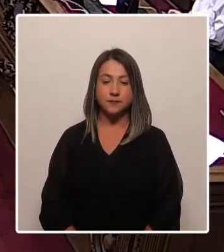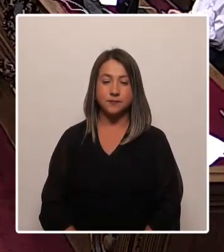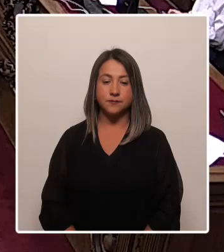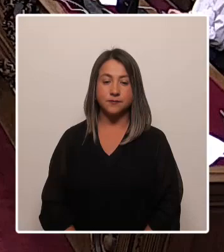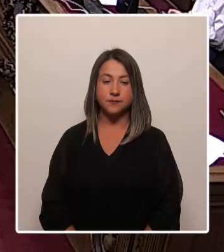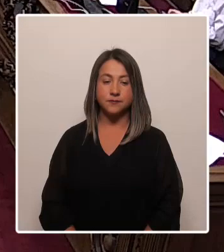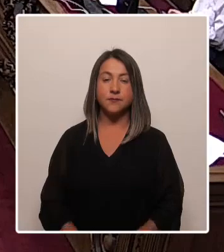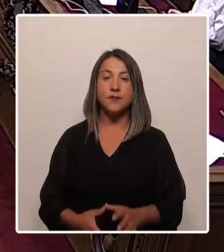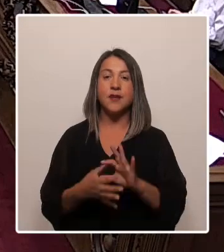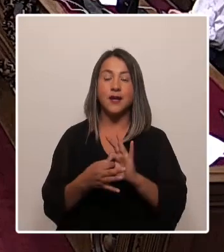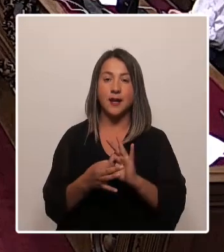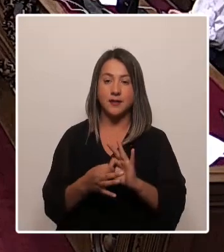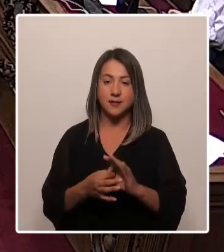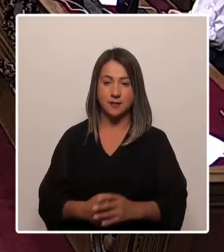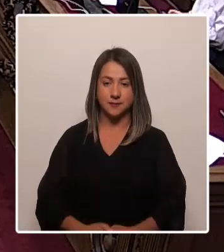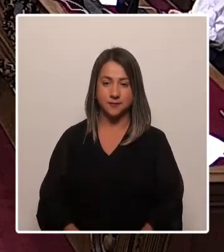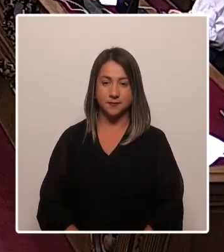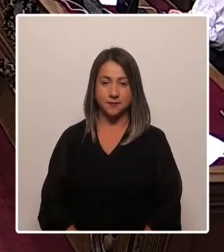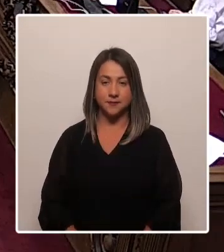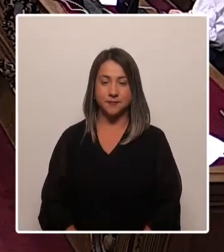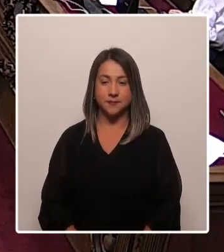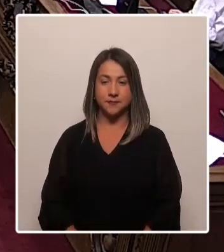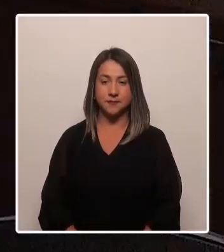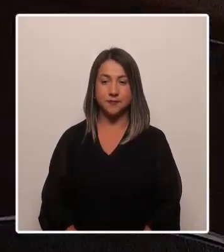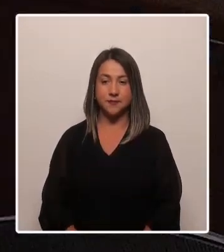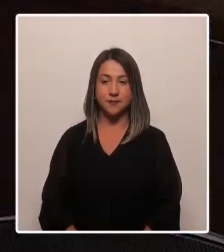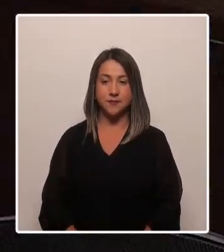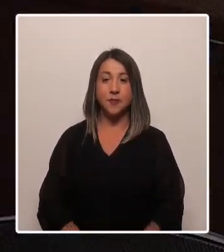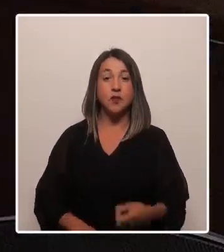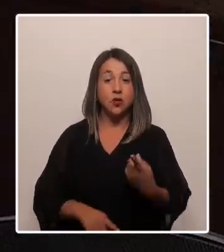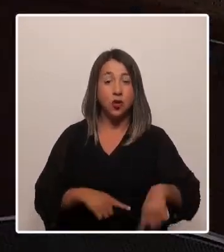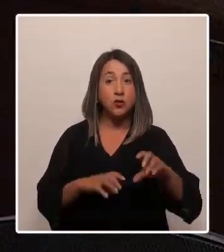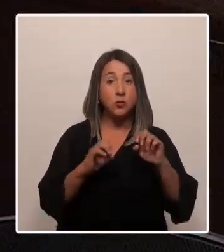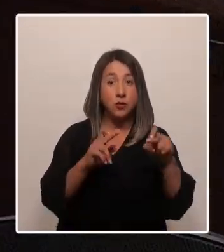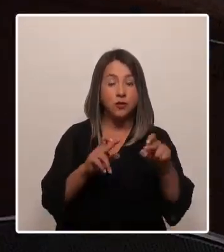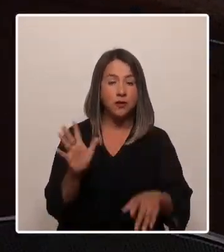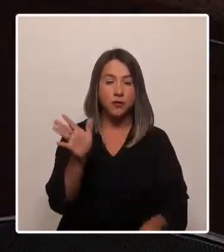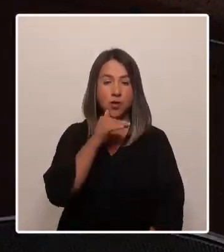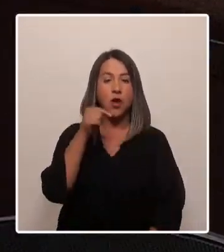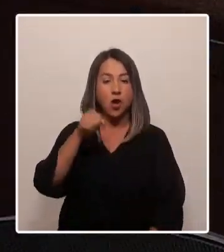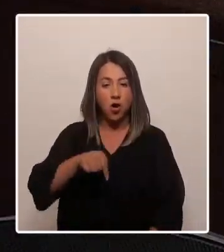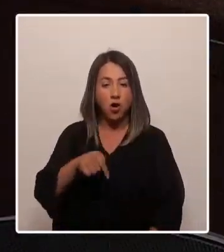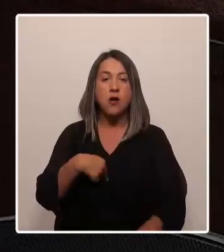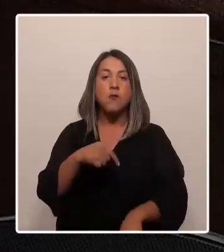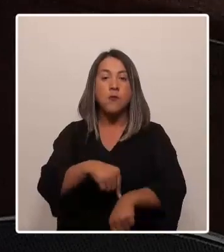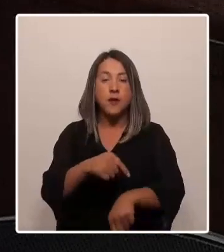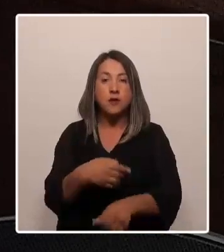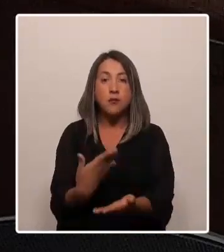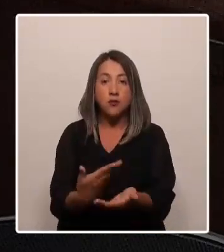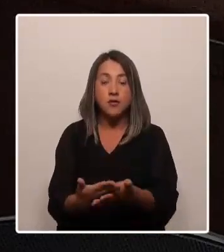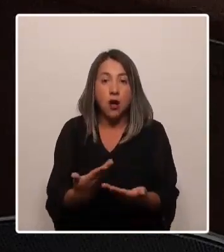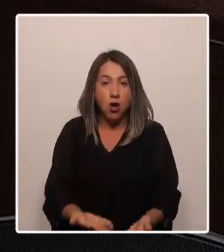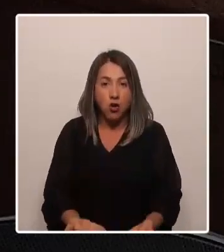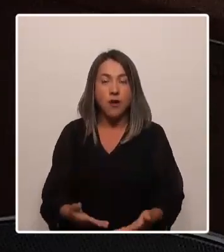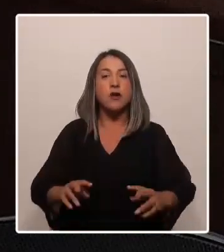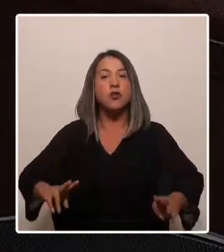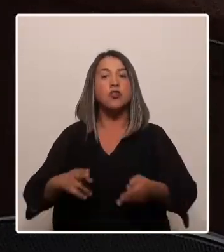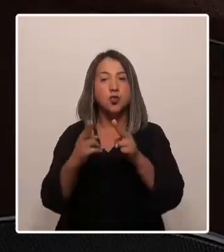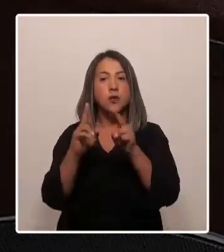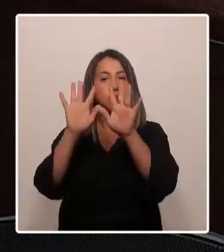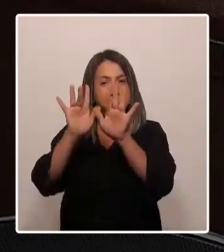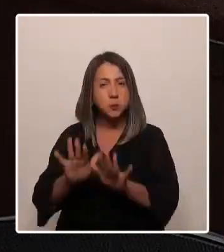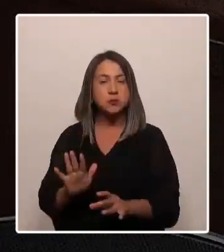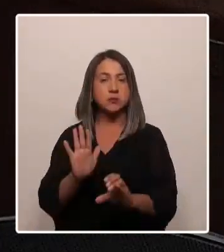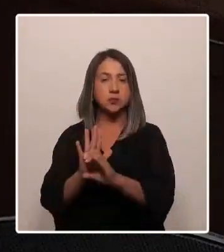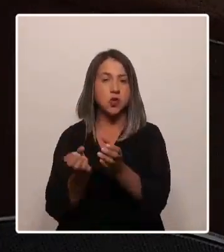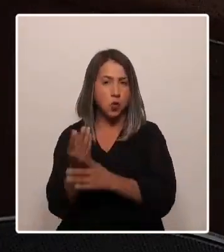Gracias. No tenemos otra oportunidad. Hoy es el momento histórico de construir un texto constitucional que